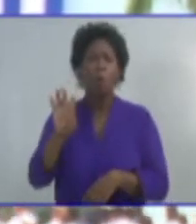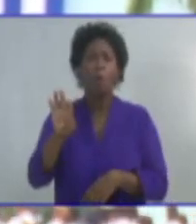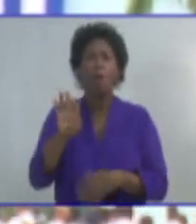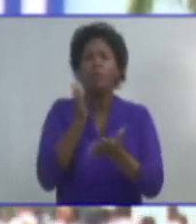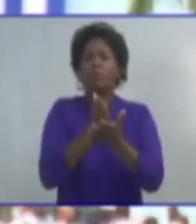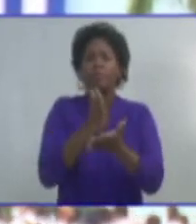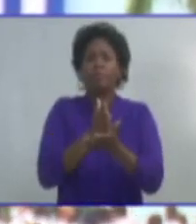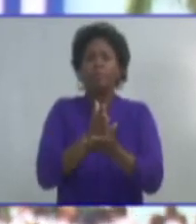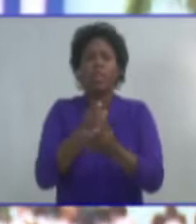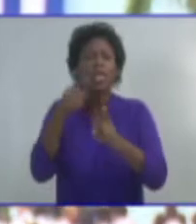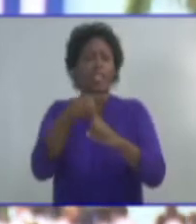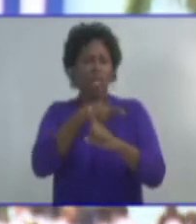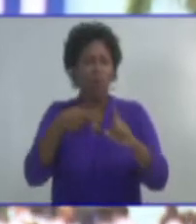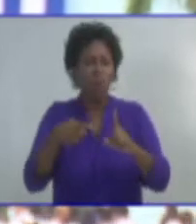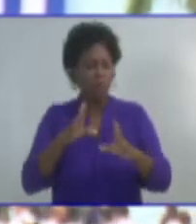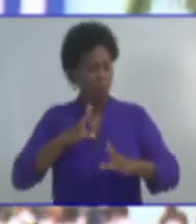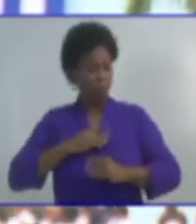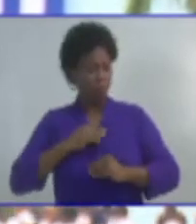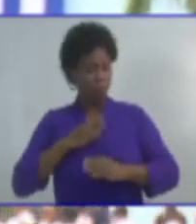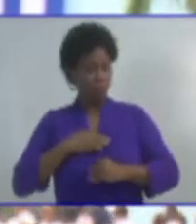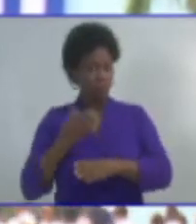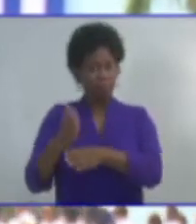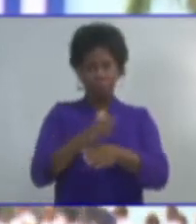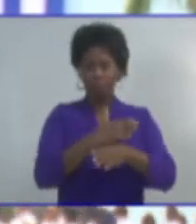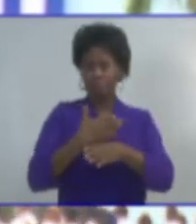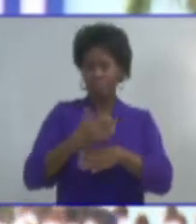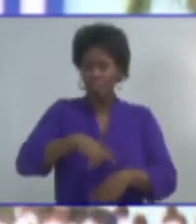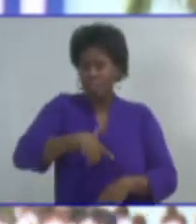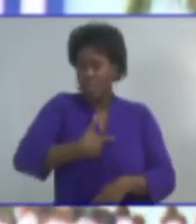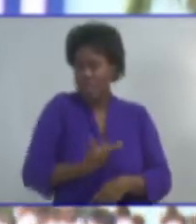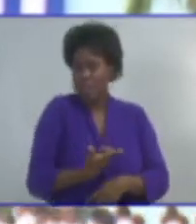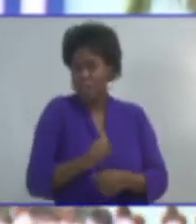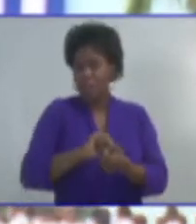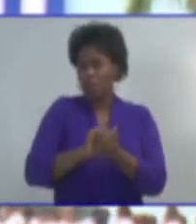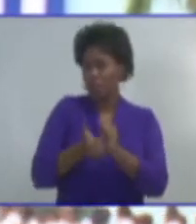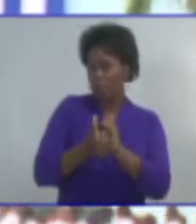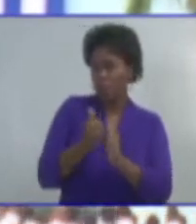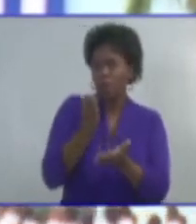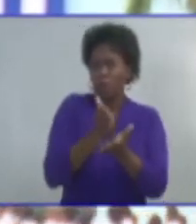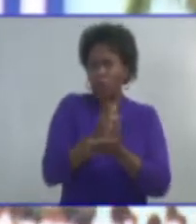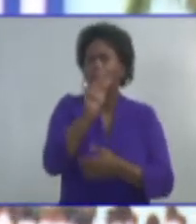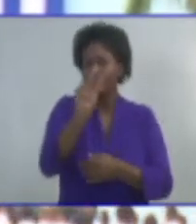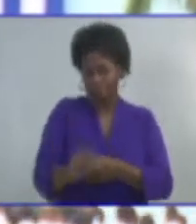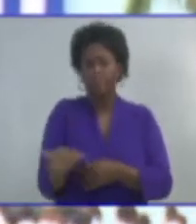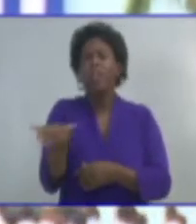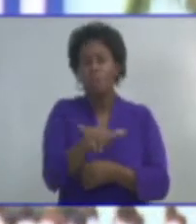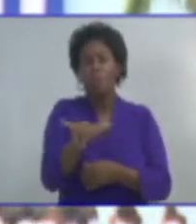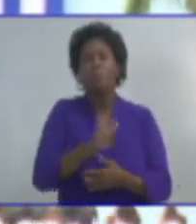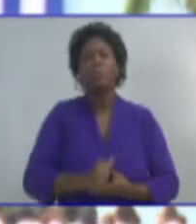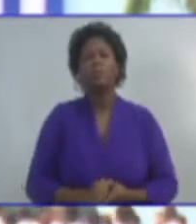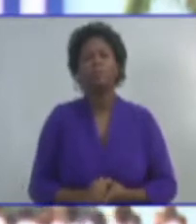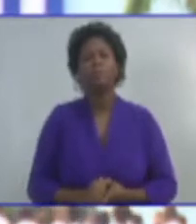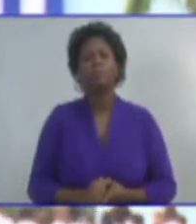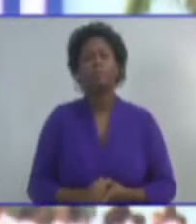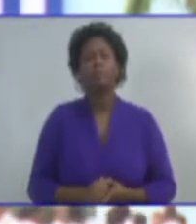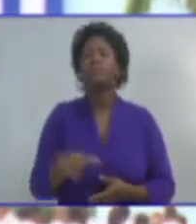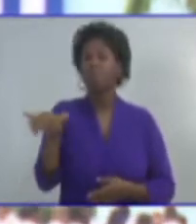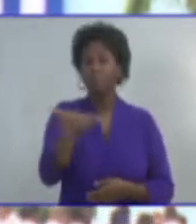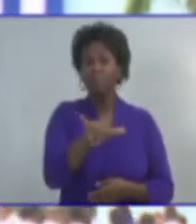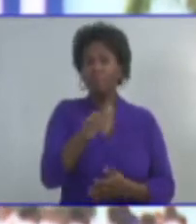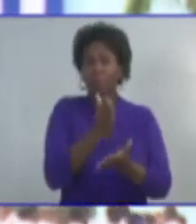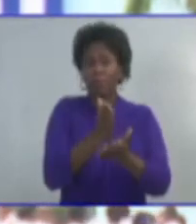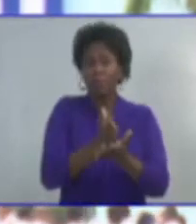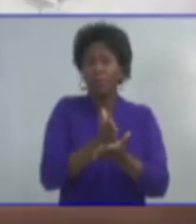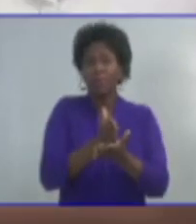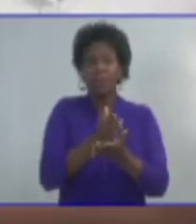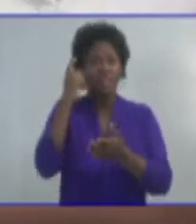enseñanzas pedagógica, técnico profesional, artística y deportiva. También regresan a las aulas los estudiantes de